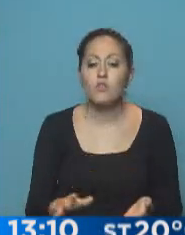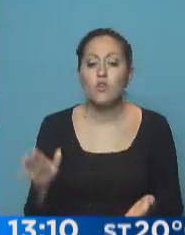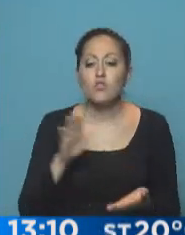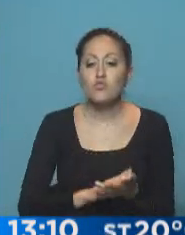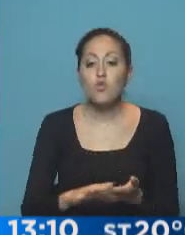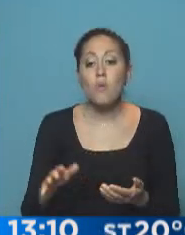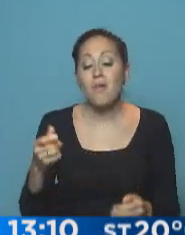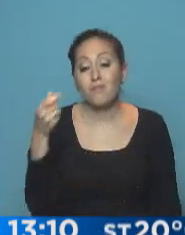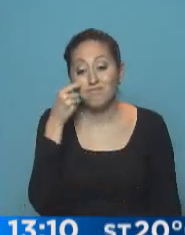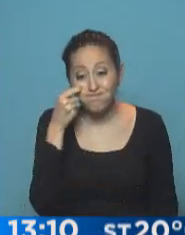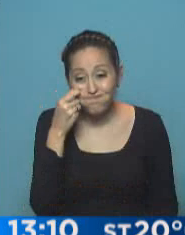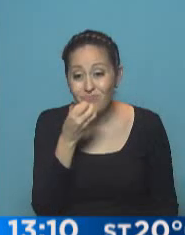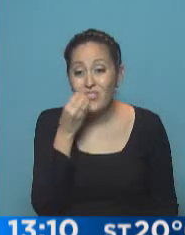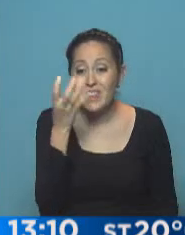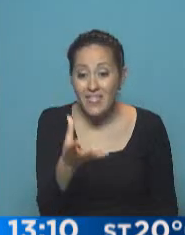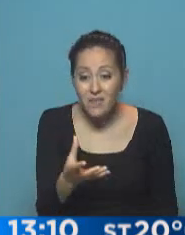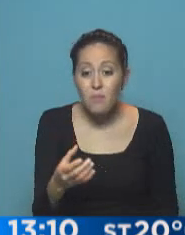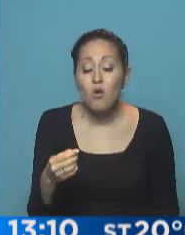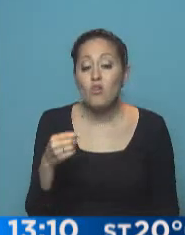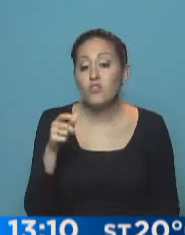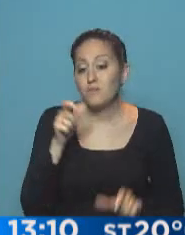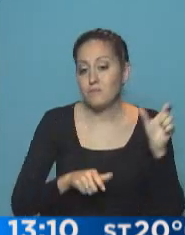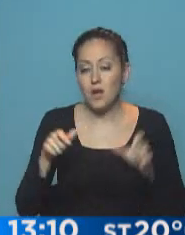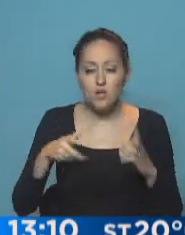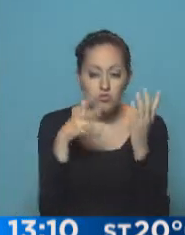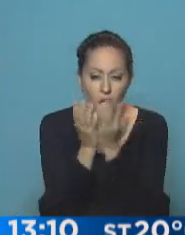los testimonios de peritos que han trabajado